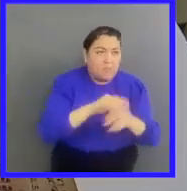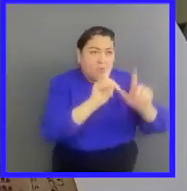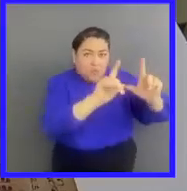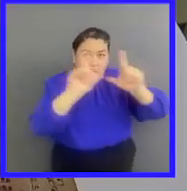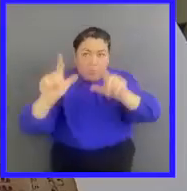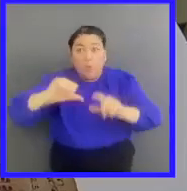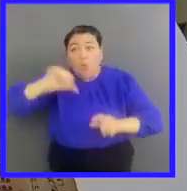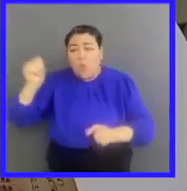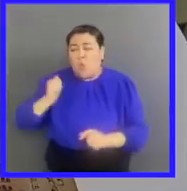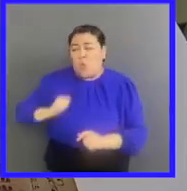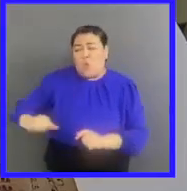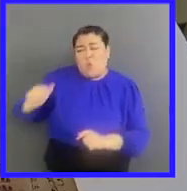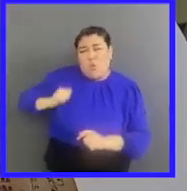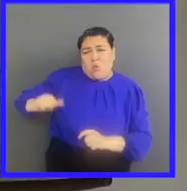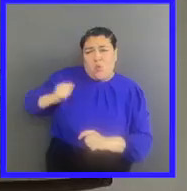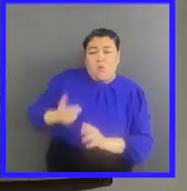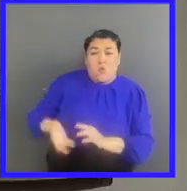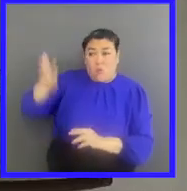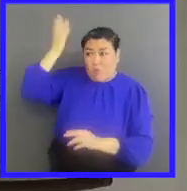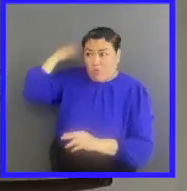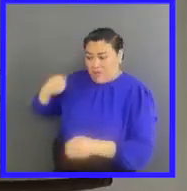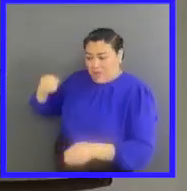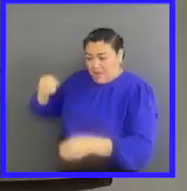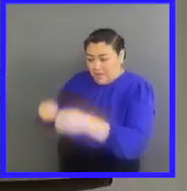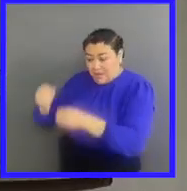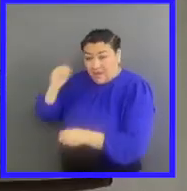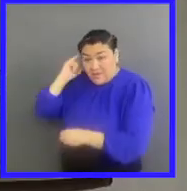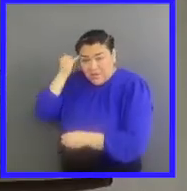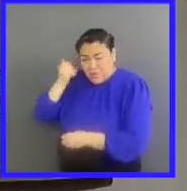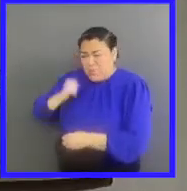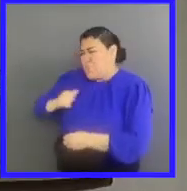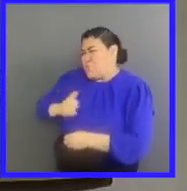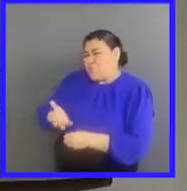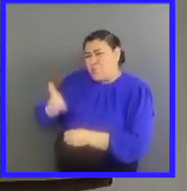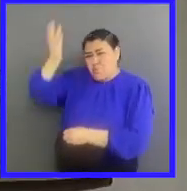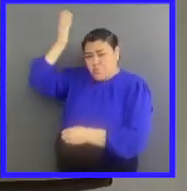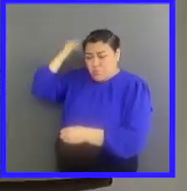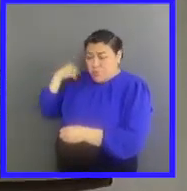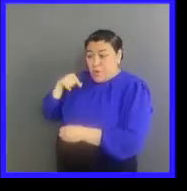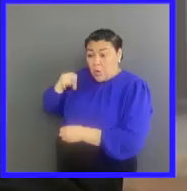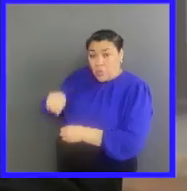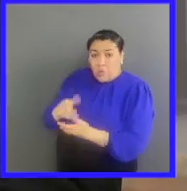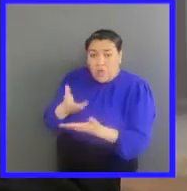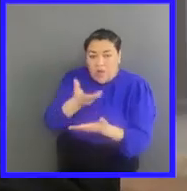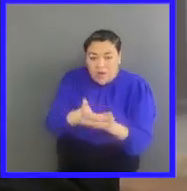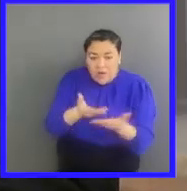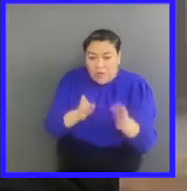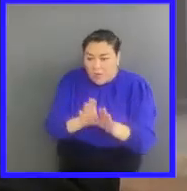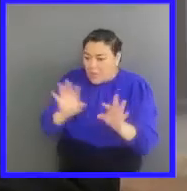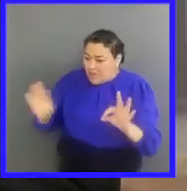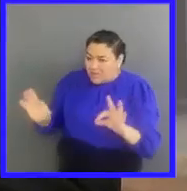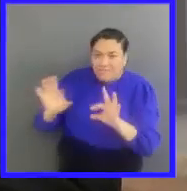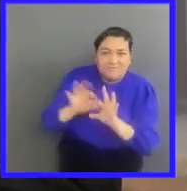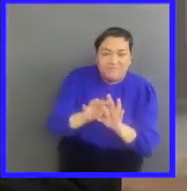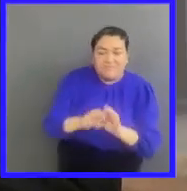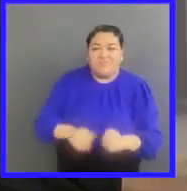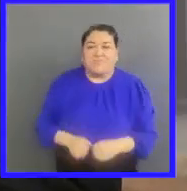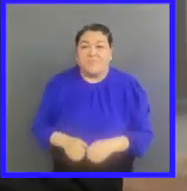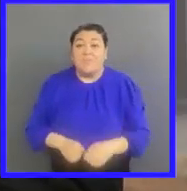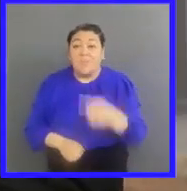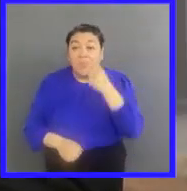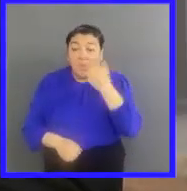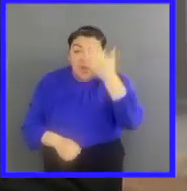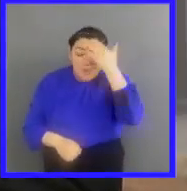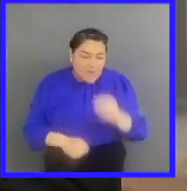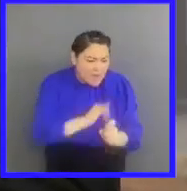documentan sistemas jurídicos indígenas prehispánicos y su relación con el orden colonial. Tenemos códices